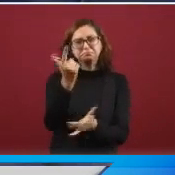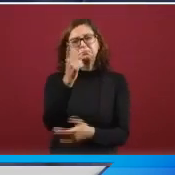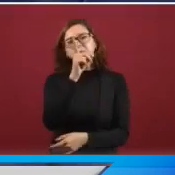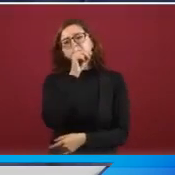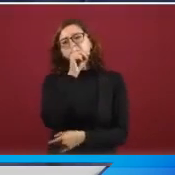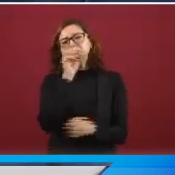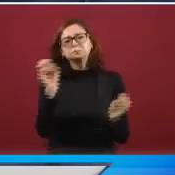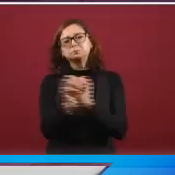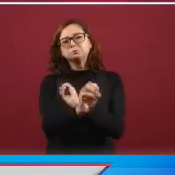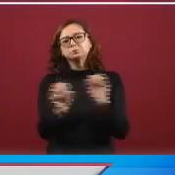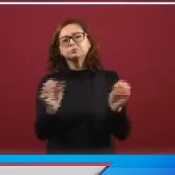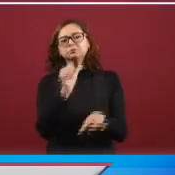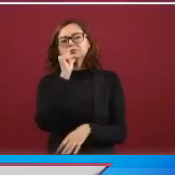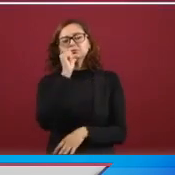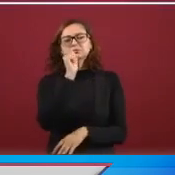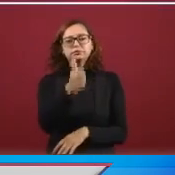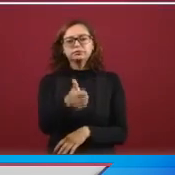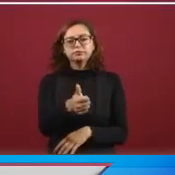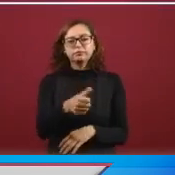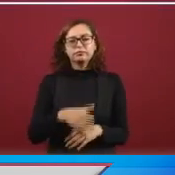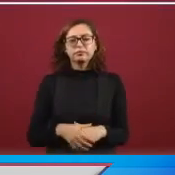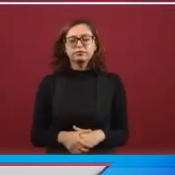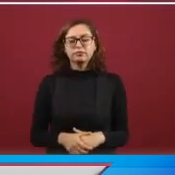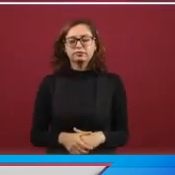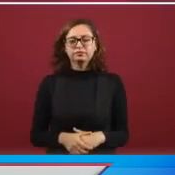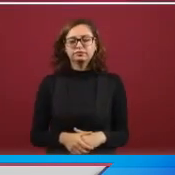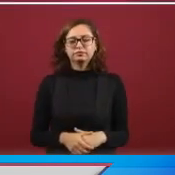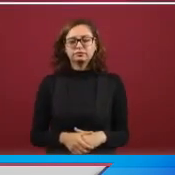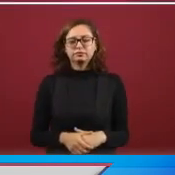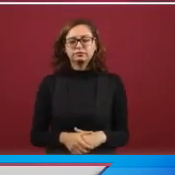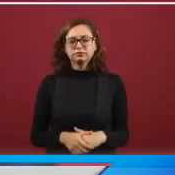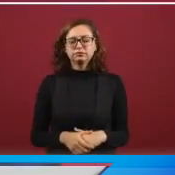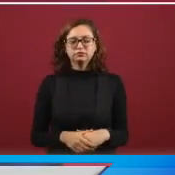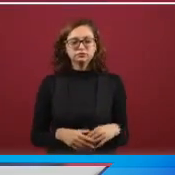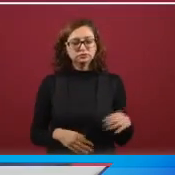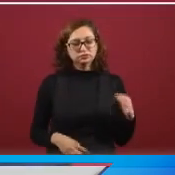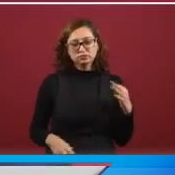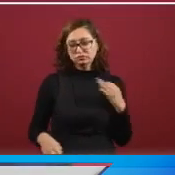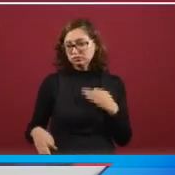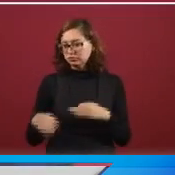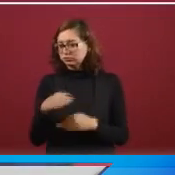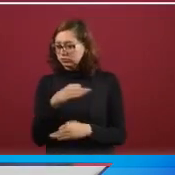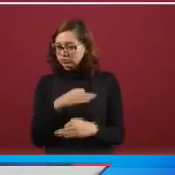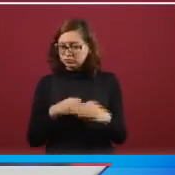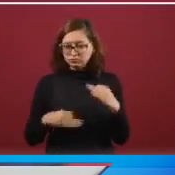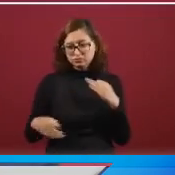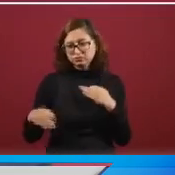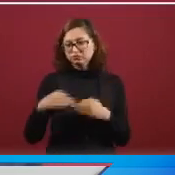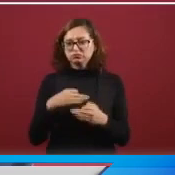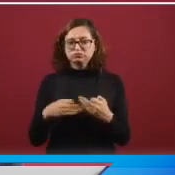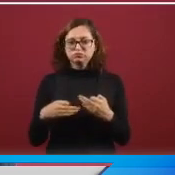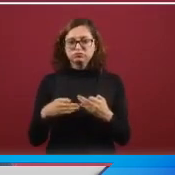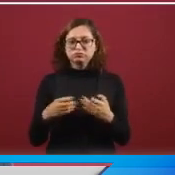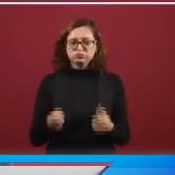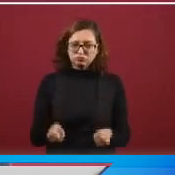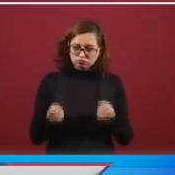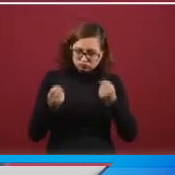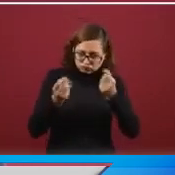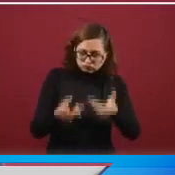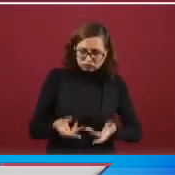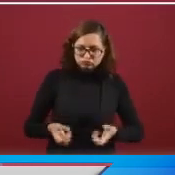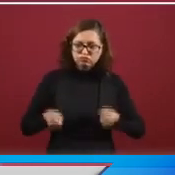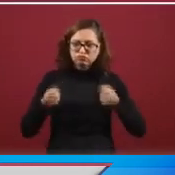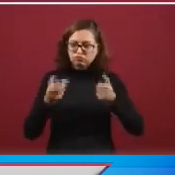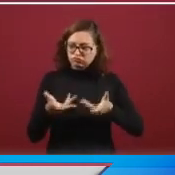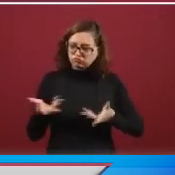que la política económica ha cambiado, y no se tolerará la corrupción desde el gobierno. Adelanta el presidente que escribió un libro que estará listo para el 1